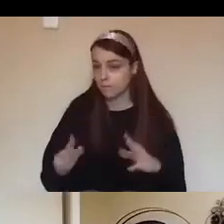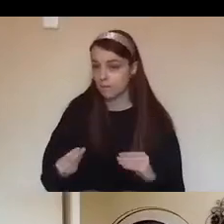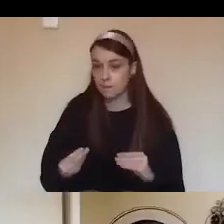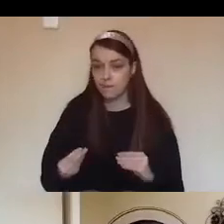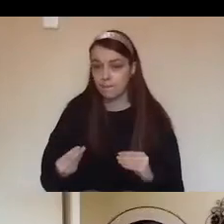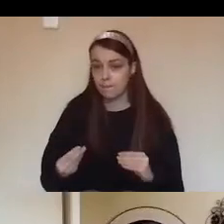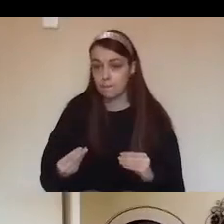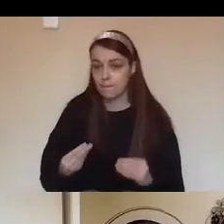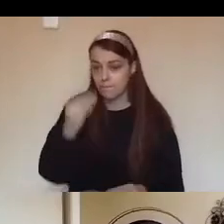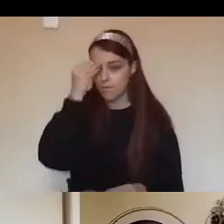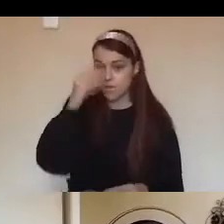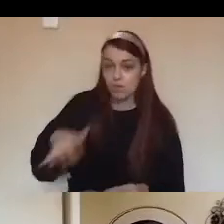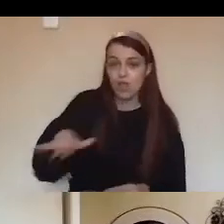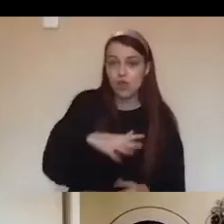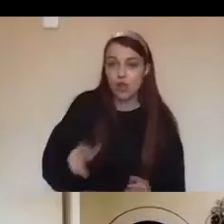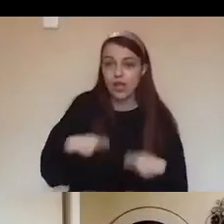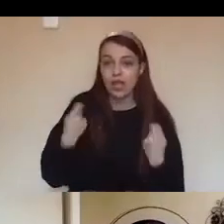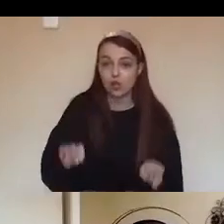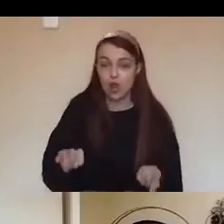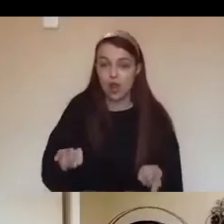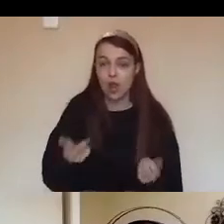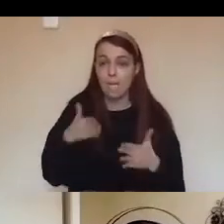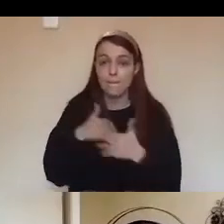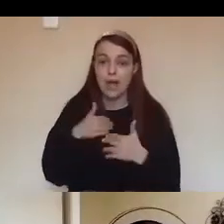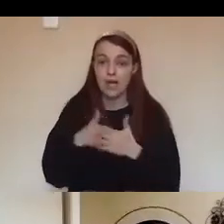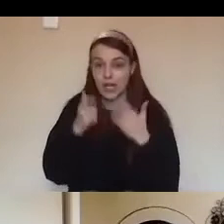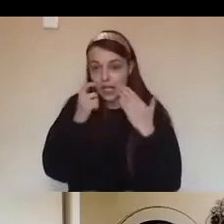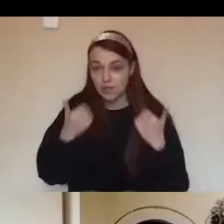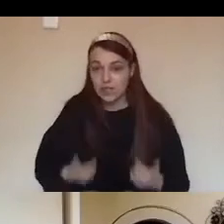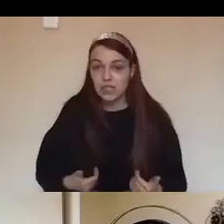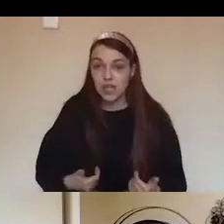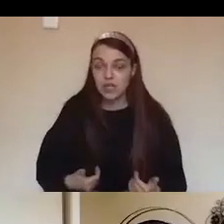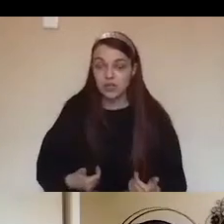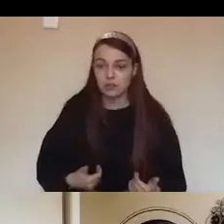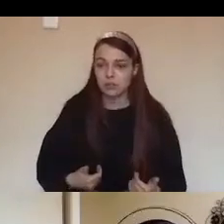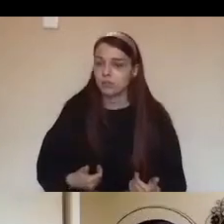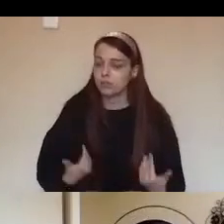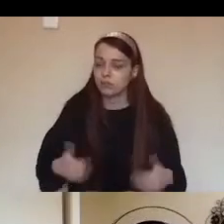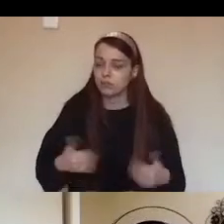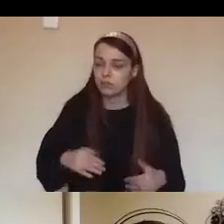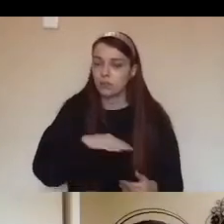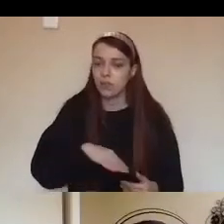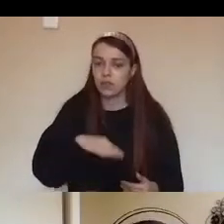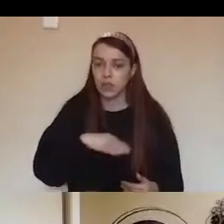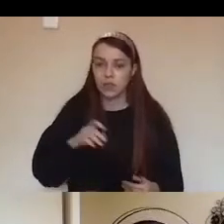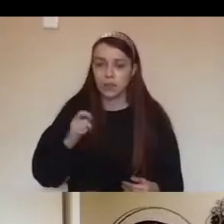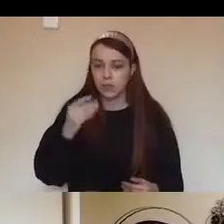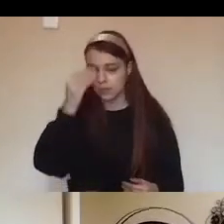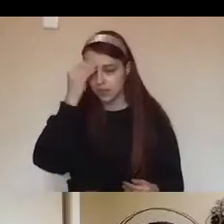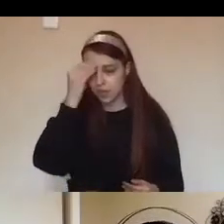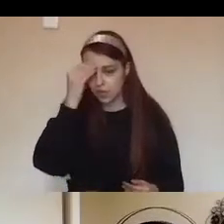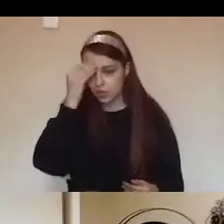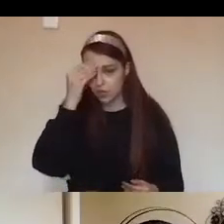en un espacio natural, las barreras físicas son muchas, pensando incluso en la cordillera,